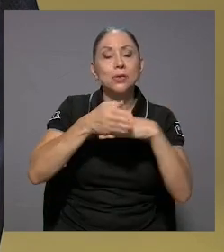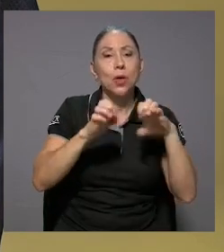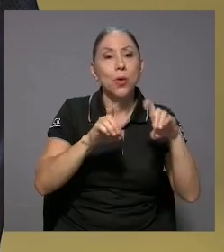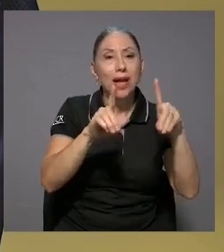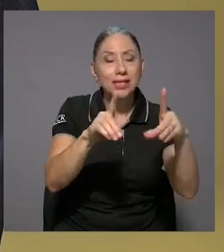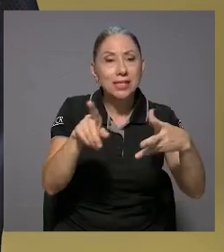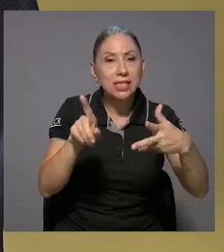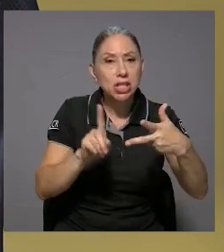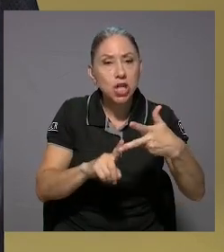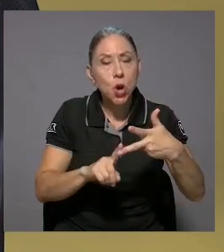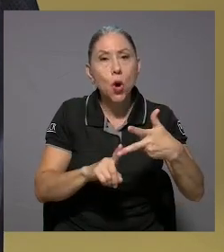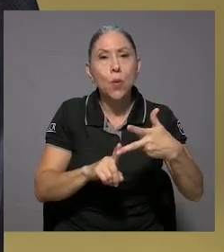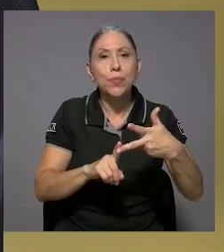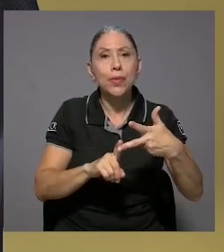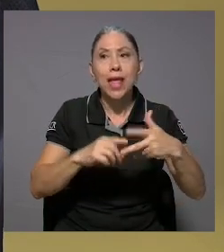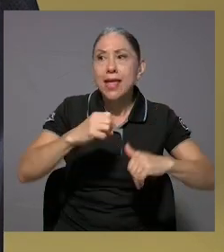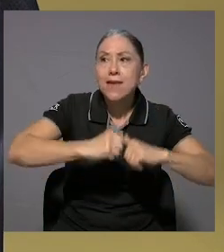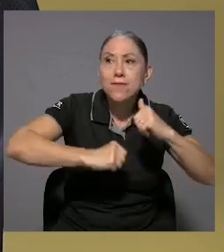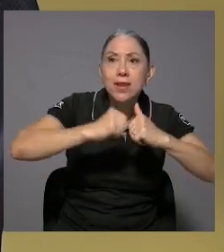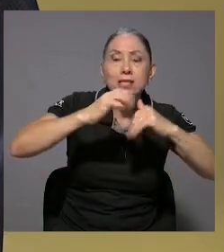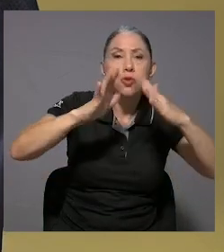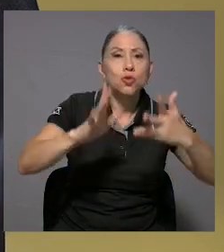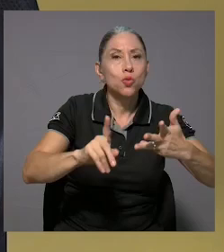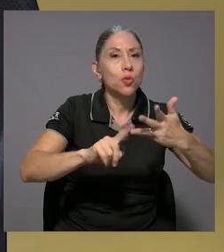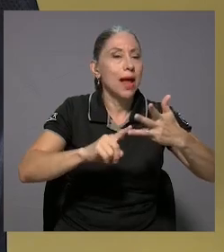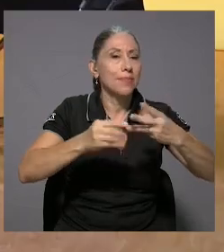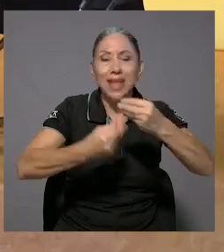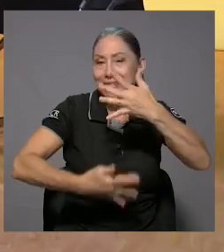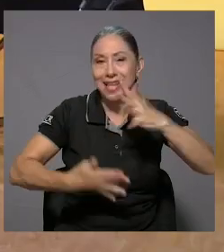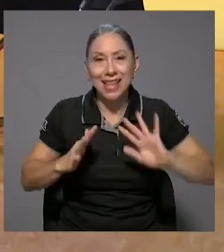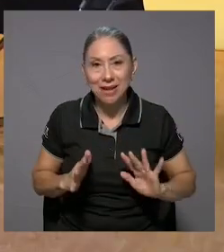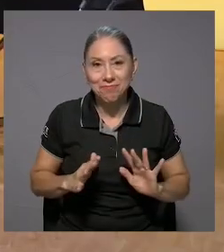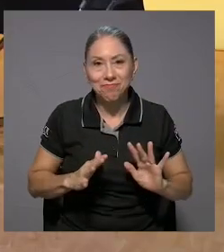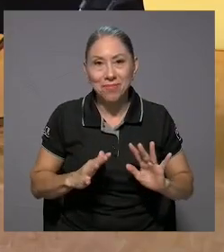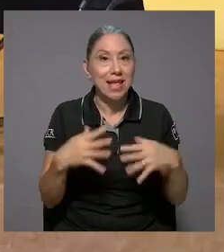comentaba: vivienda, acceso a educación,